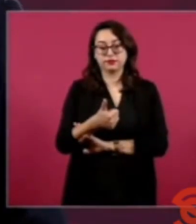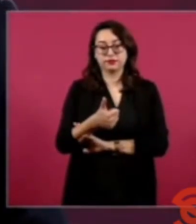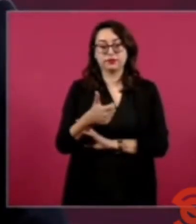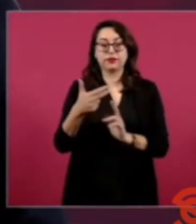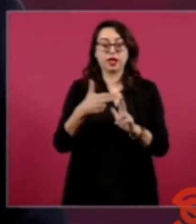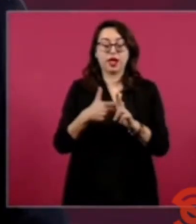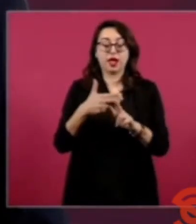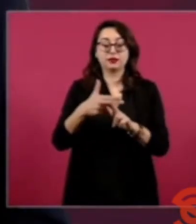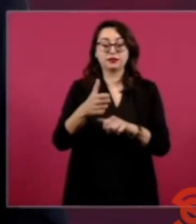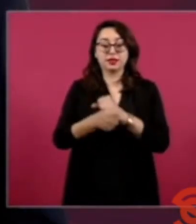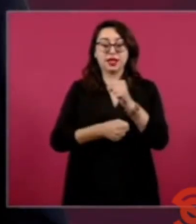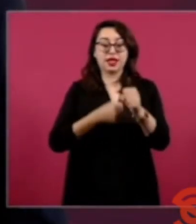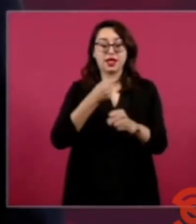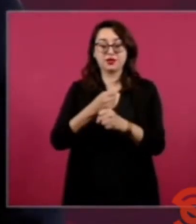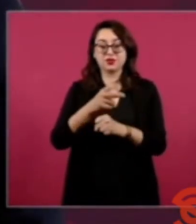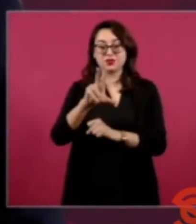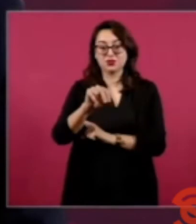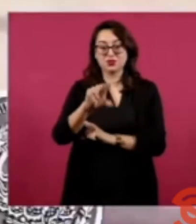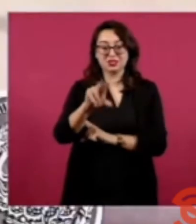el 88,